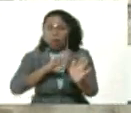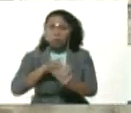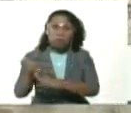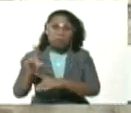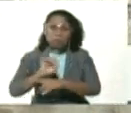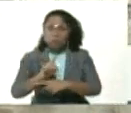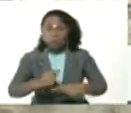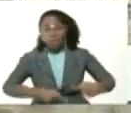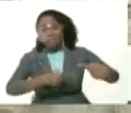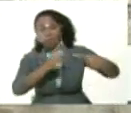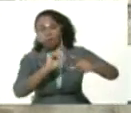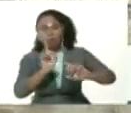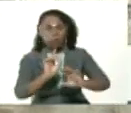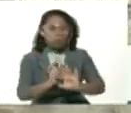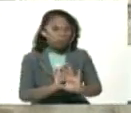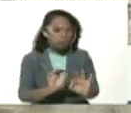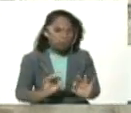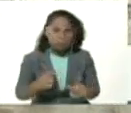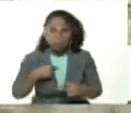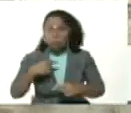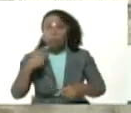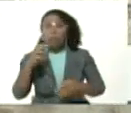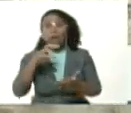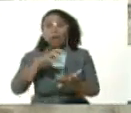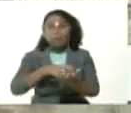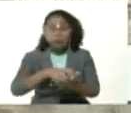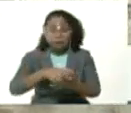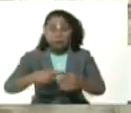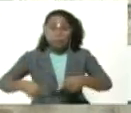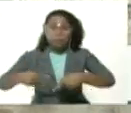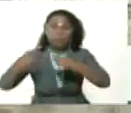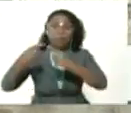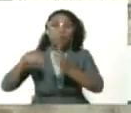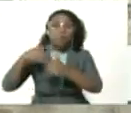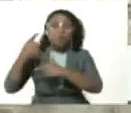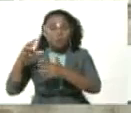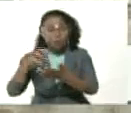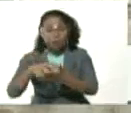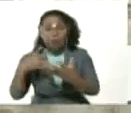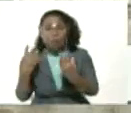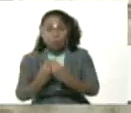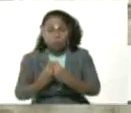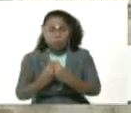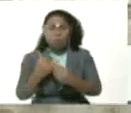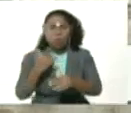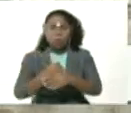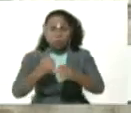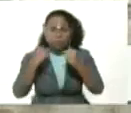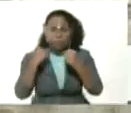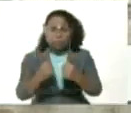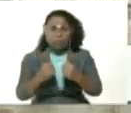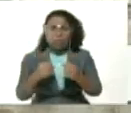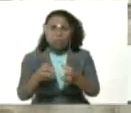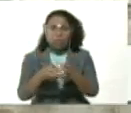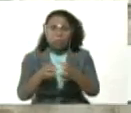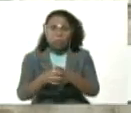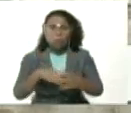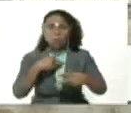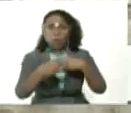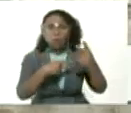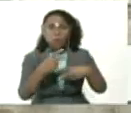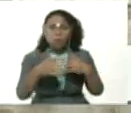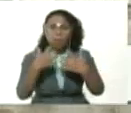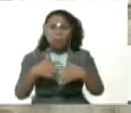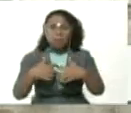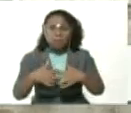Estado productivo que compite con otro Estado. Por eso, en el entender que juntos somos invencibles, sector productivo, sector empresarial y